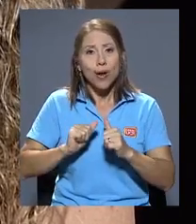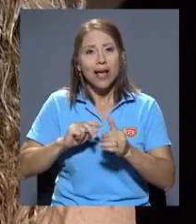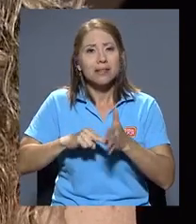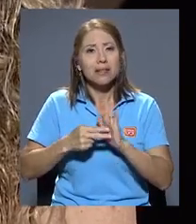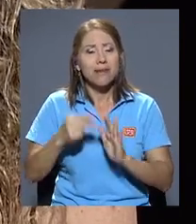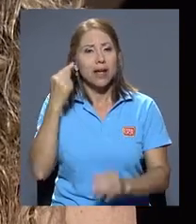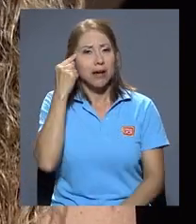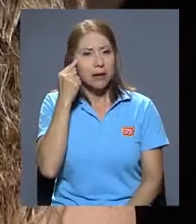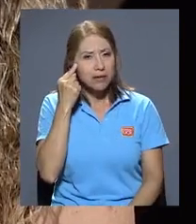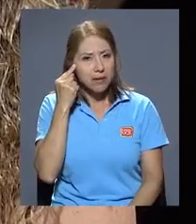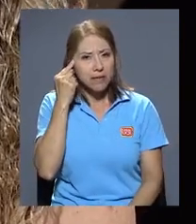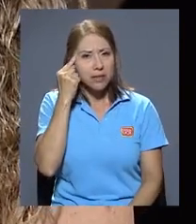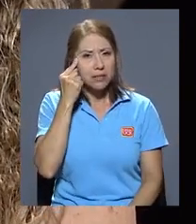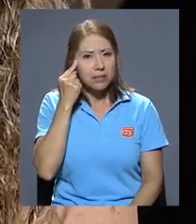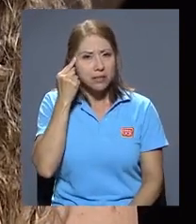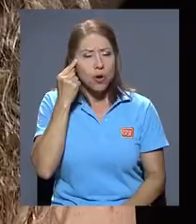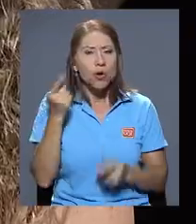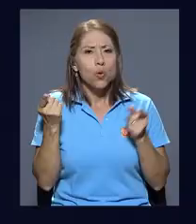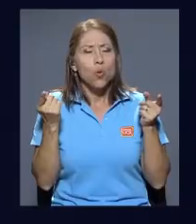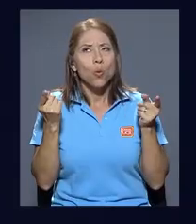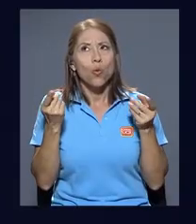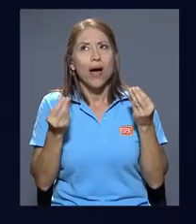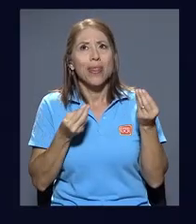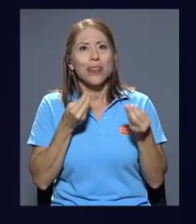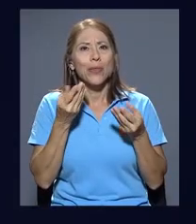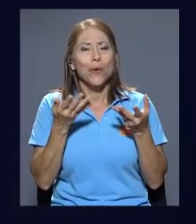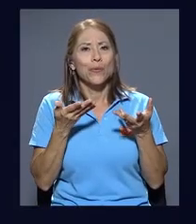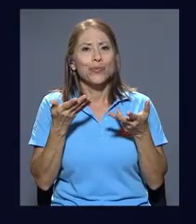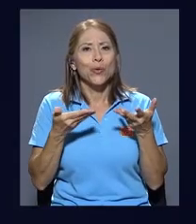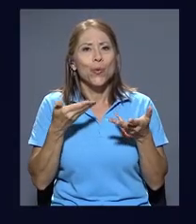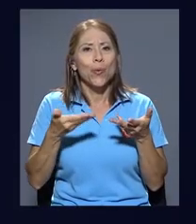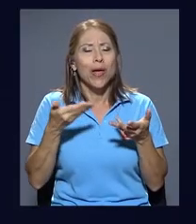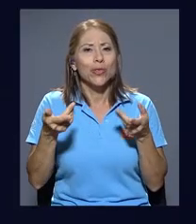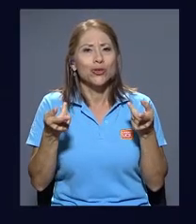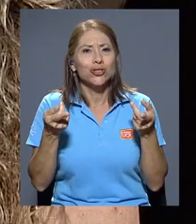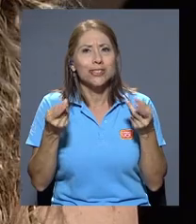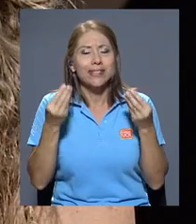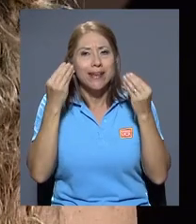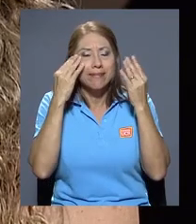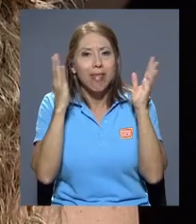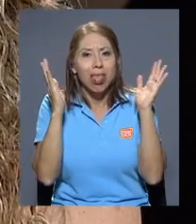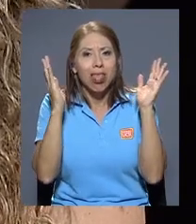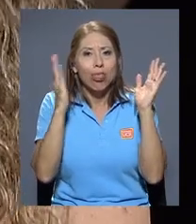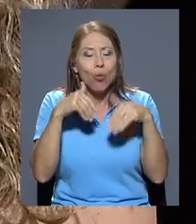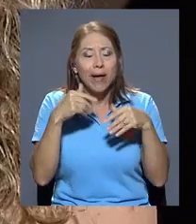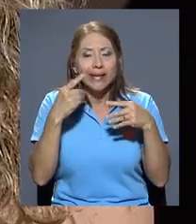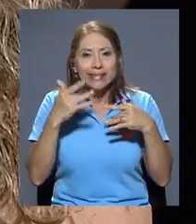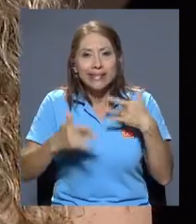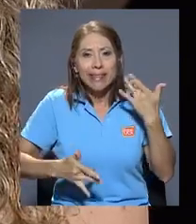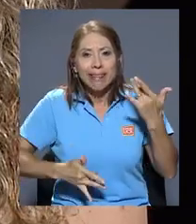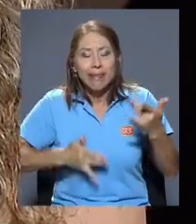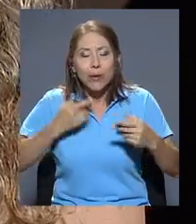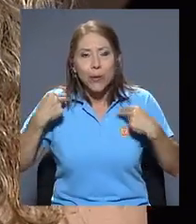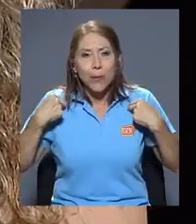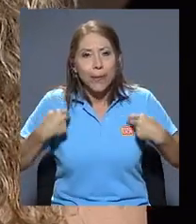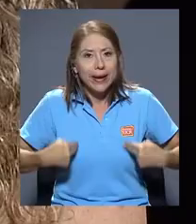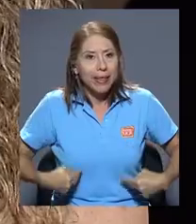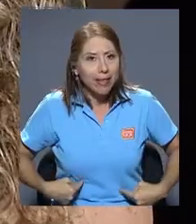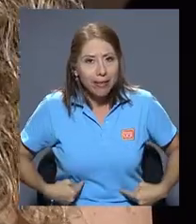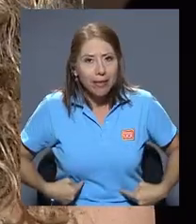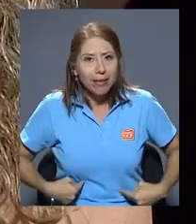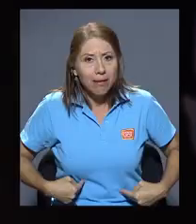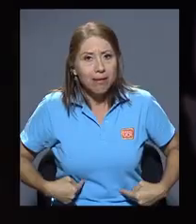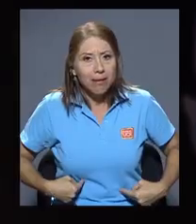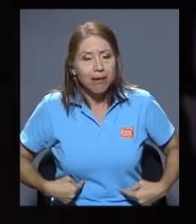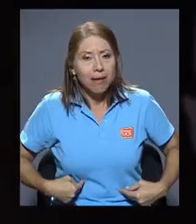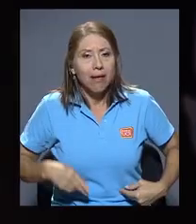él no dice la cordura, pero es algo parecido, la humanidad. Y eso es muy importante que lo tengamos